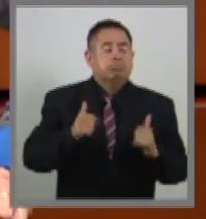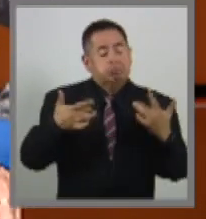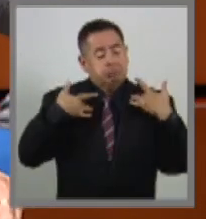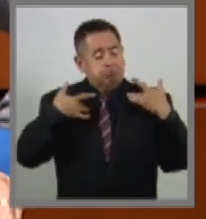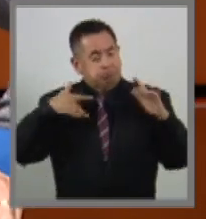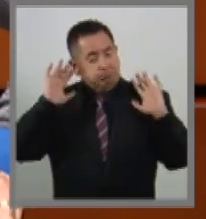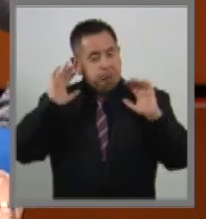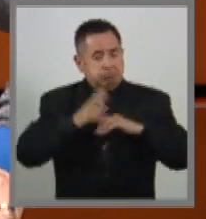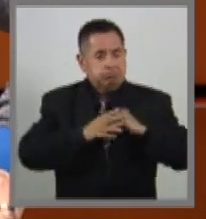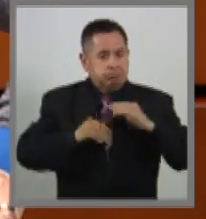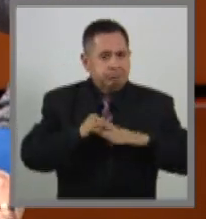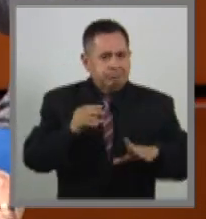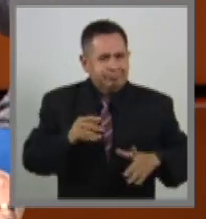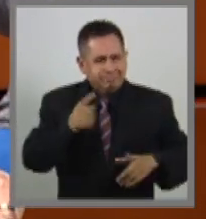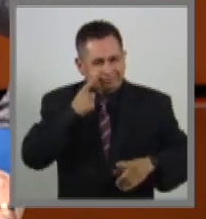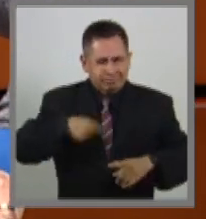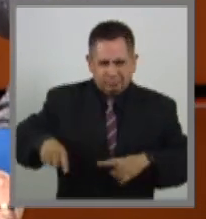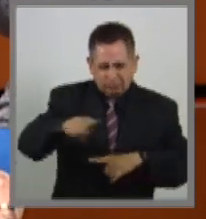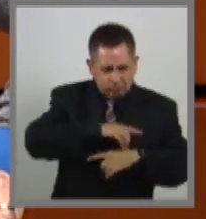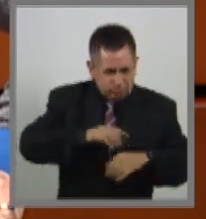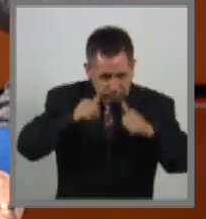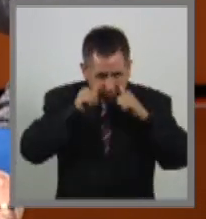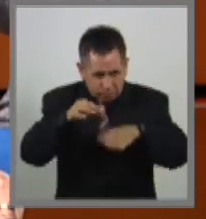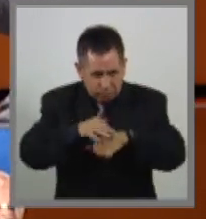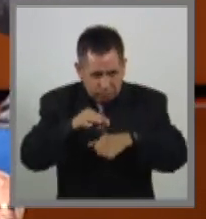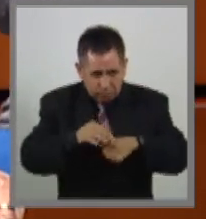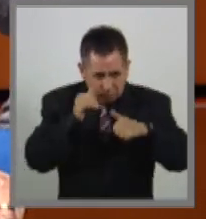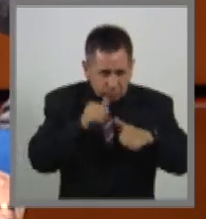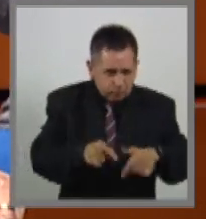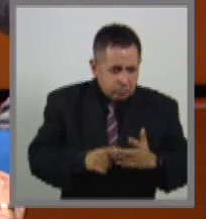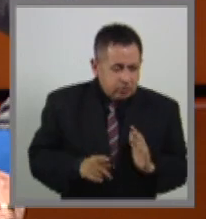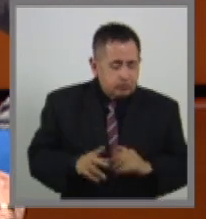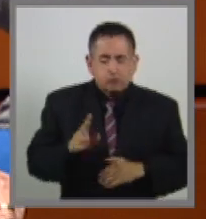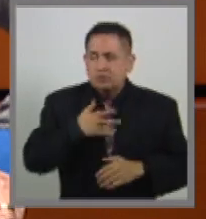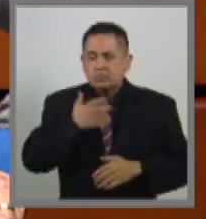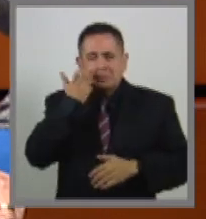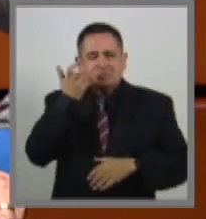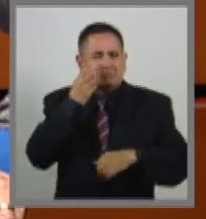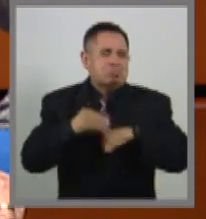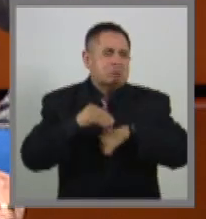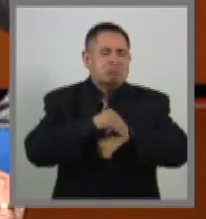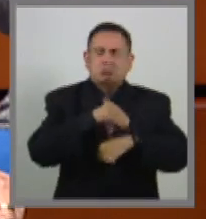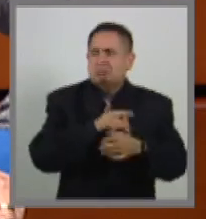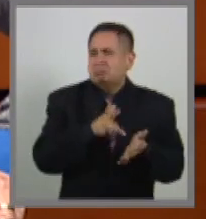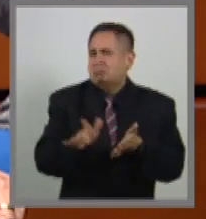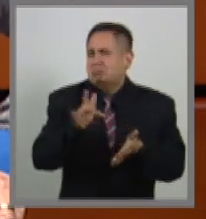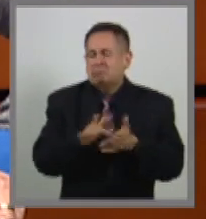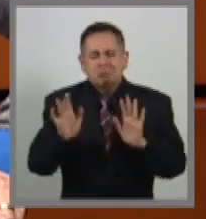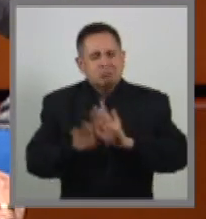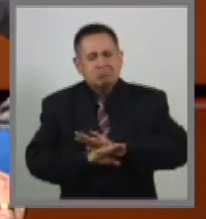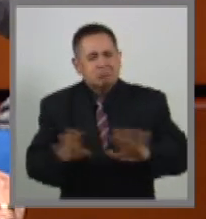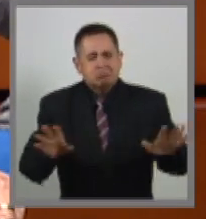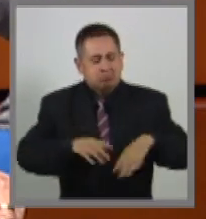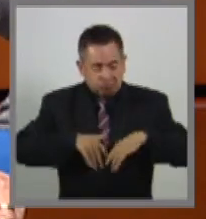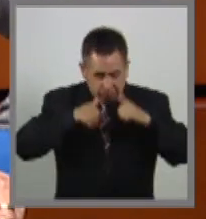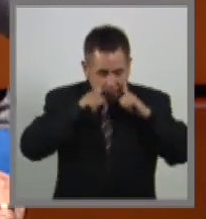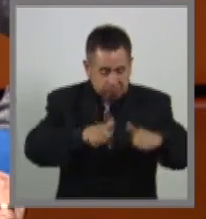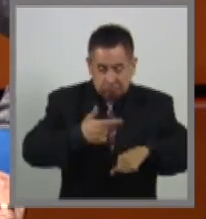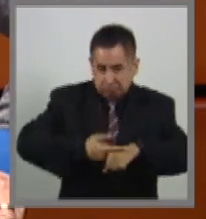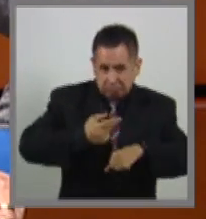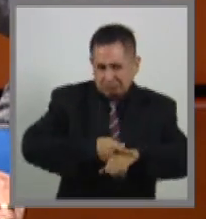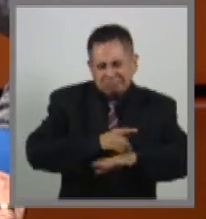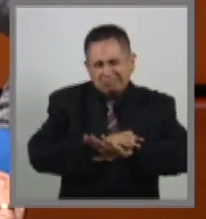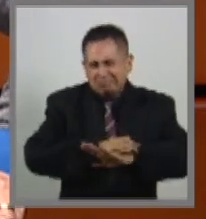que los que nos dedicamos a la salud tengamos ese pretexto y no quieran atender a los